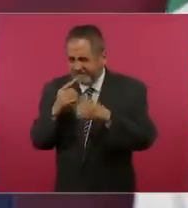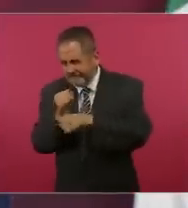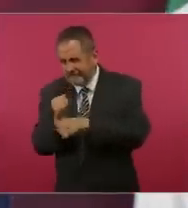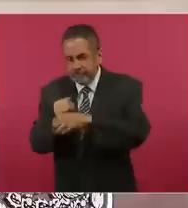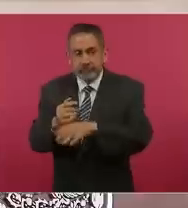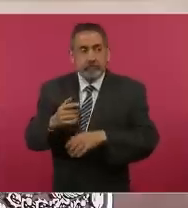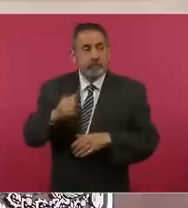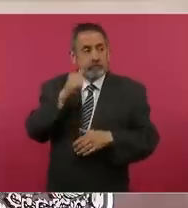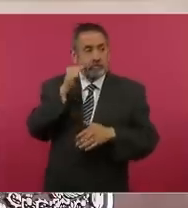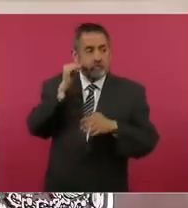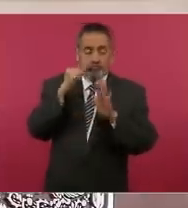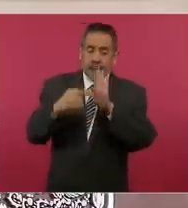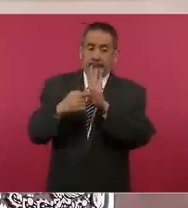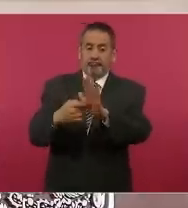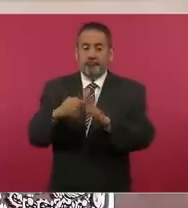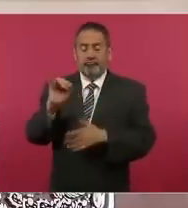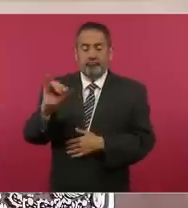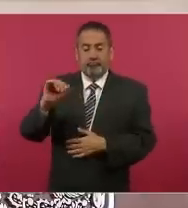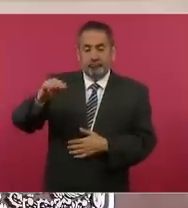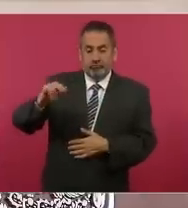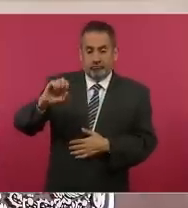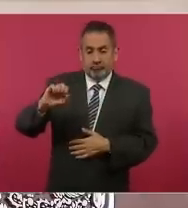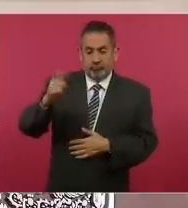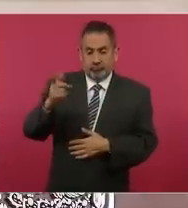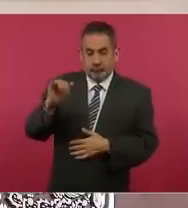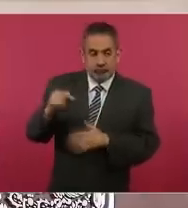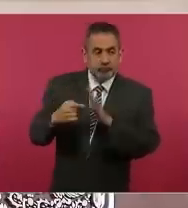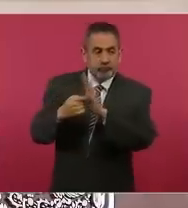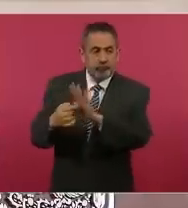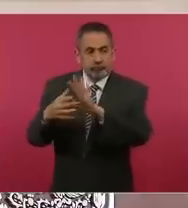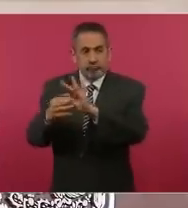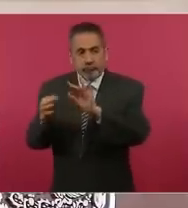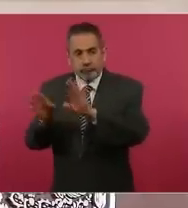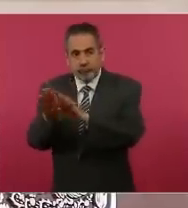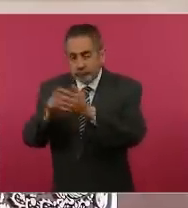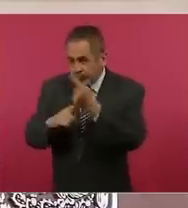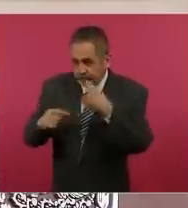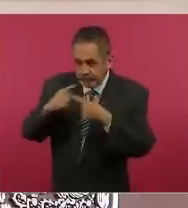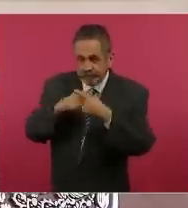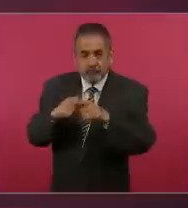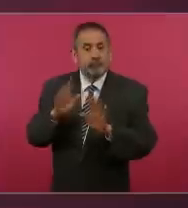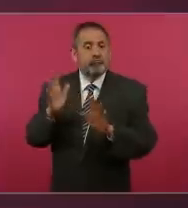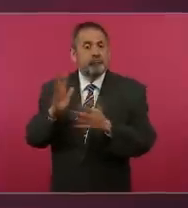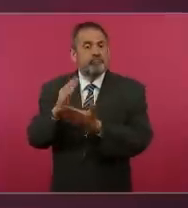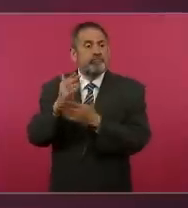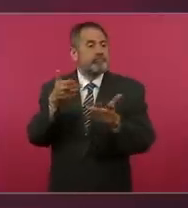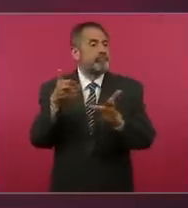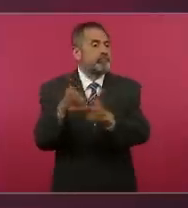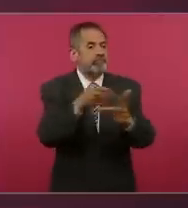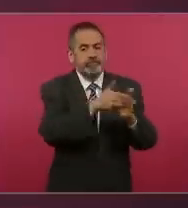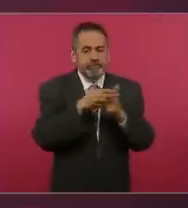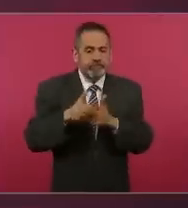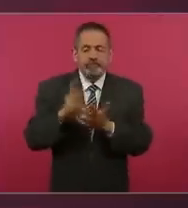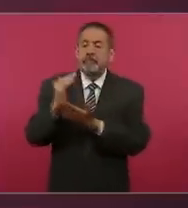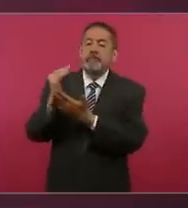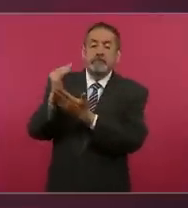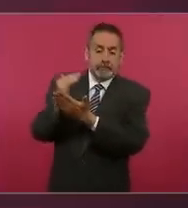resultados del Inegi acerca de la disminución de homicidios